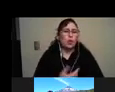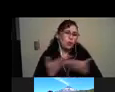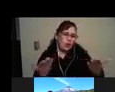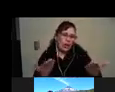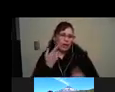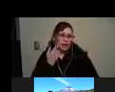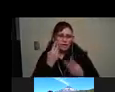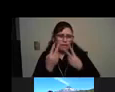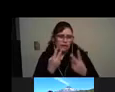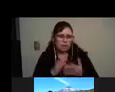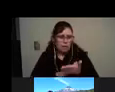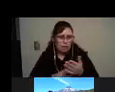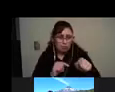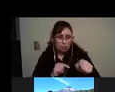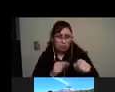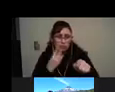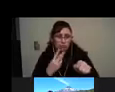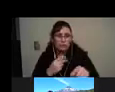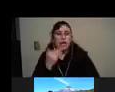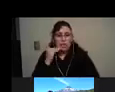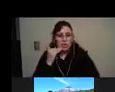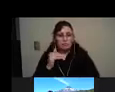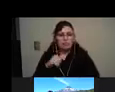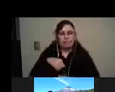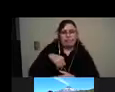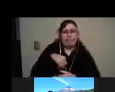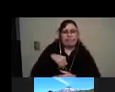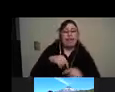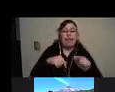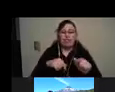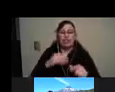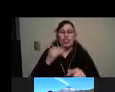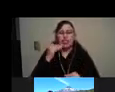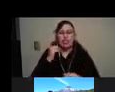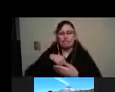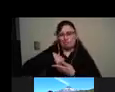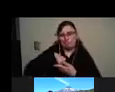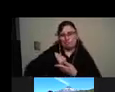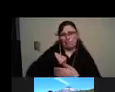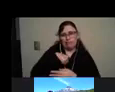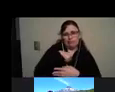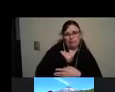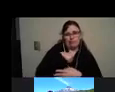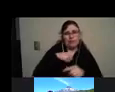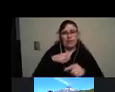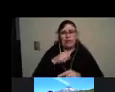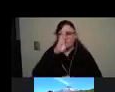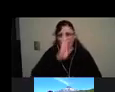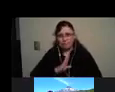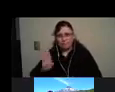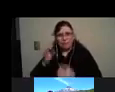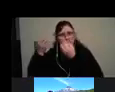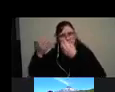esta imagen, ¿cierto? Que agrando probablemente pueden ver que corresponde a un niño con una hemiparesia,